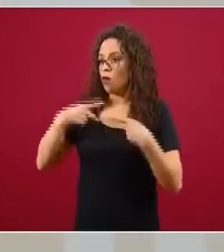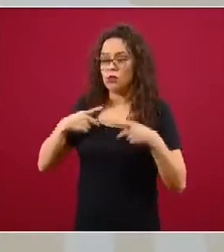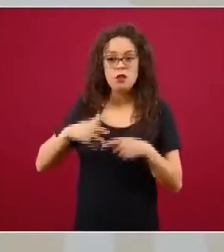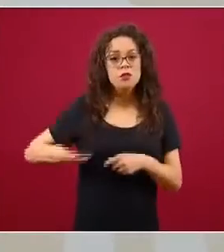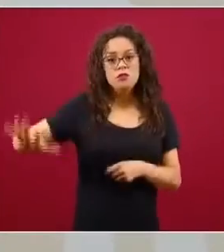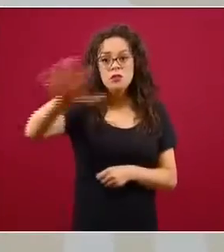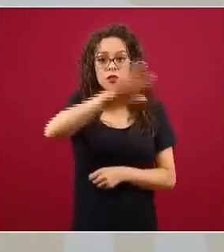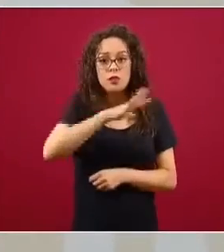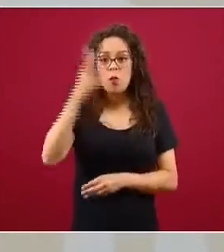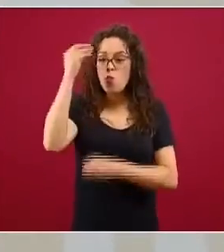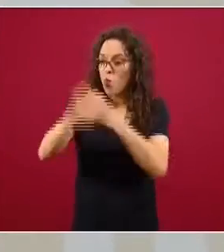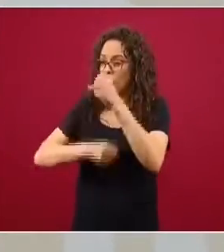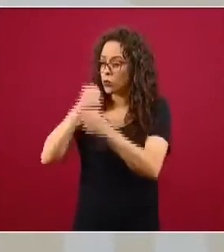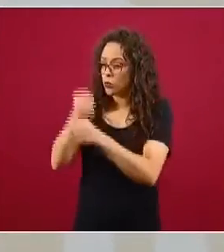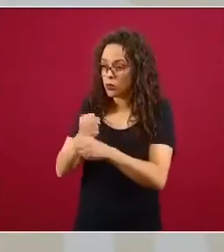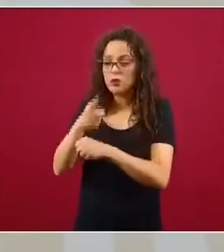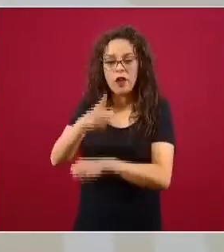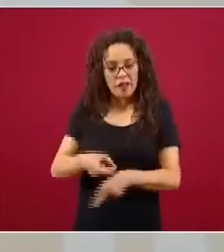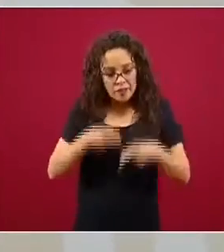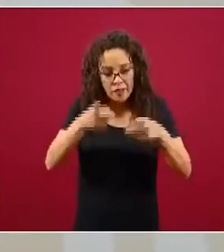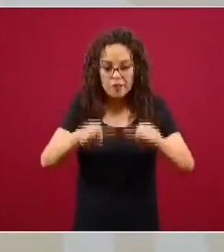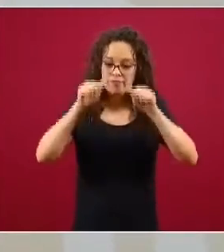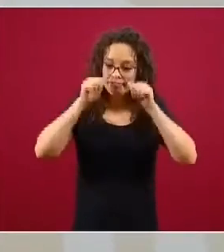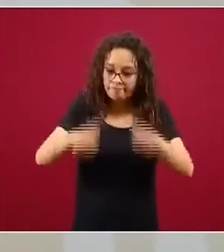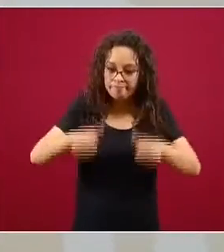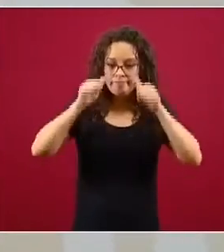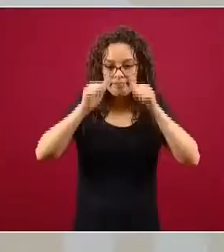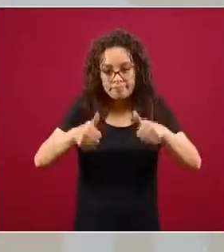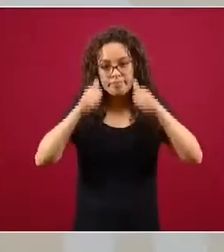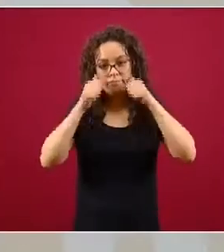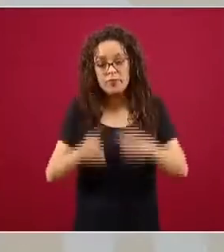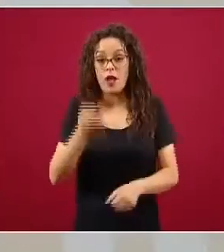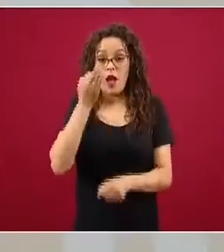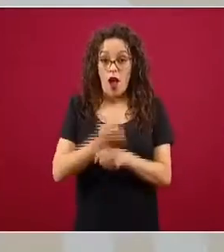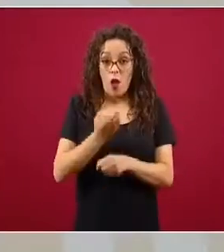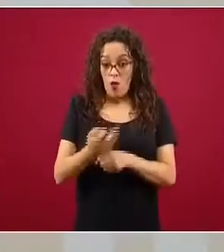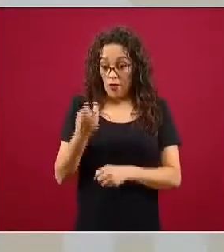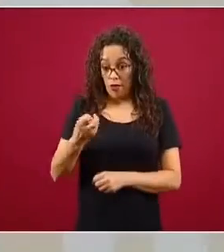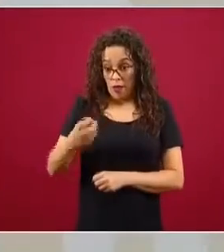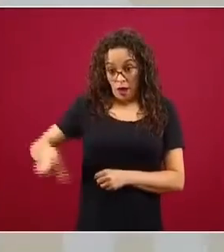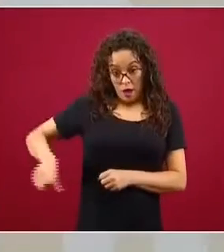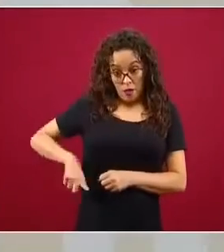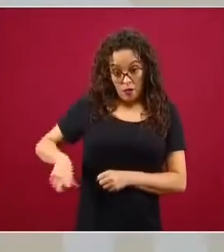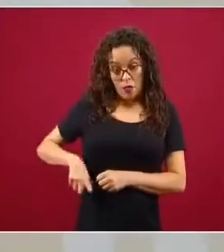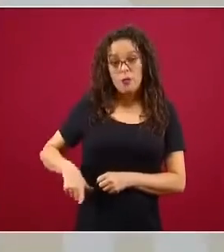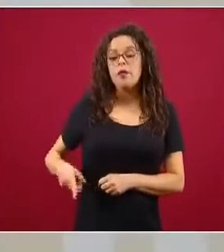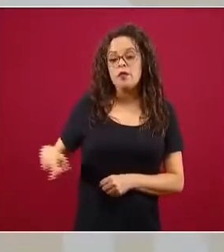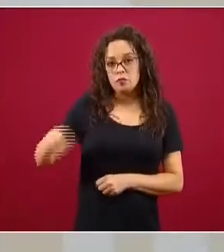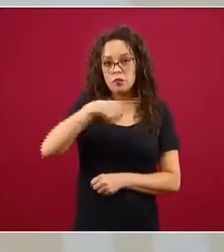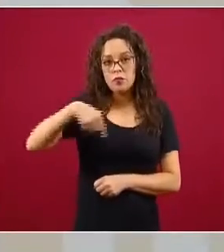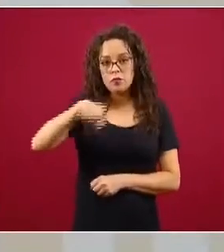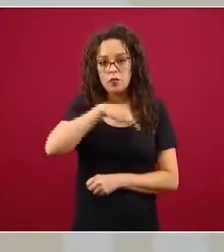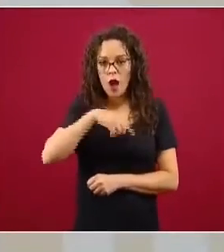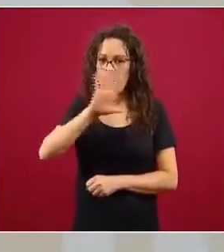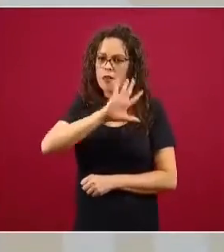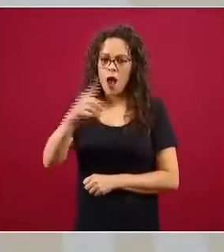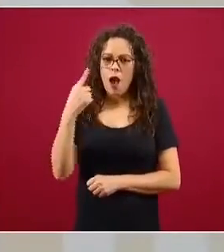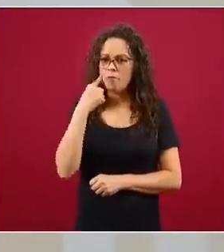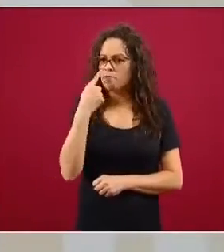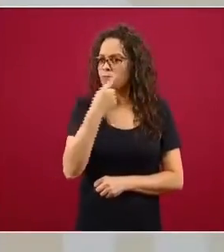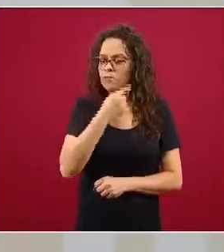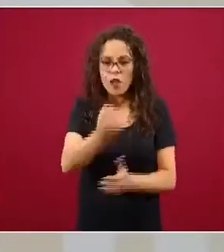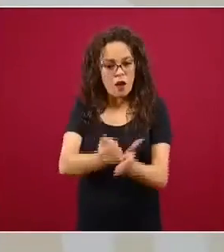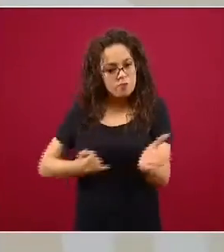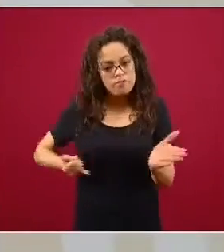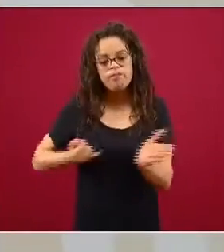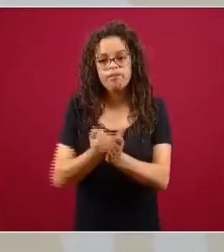años atención y que hoy estamos resueltos en este gobierno a enfrentar de una manera decidida, quitando toda